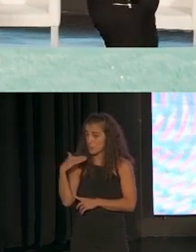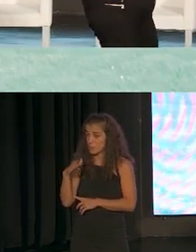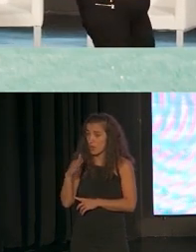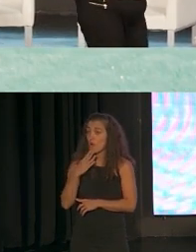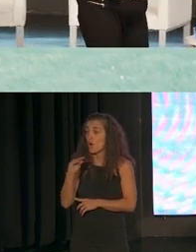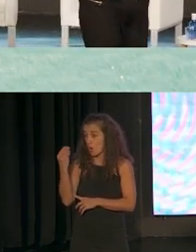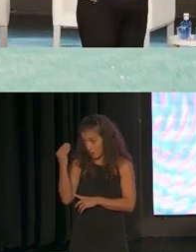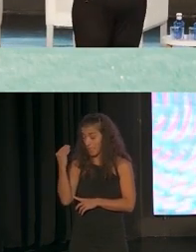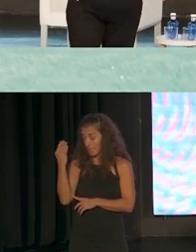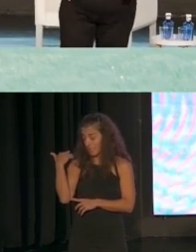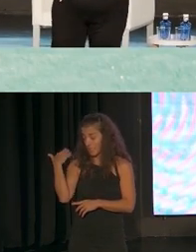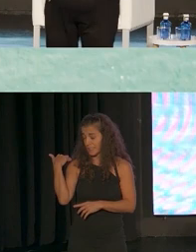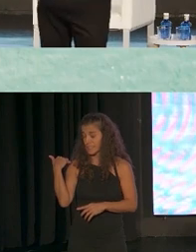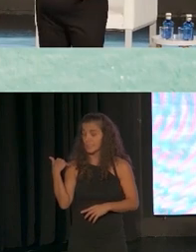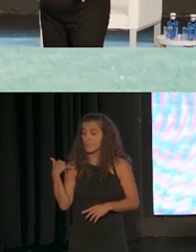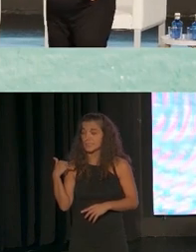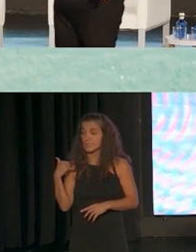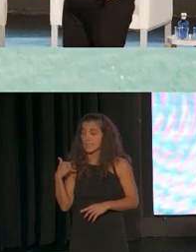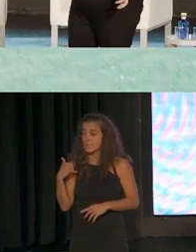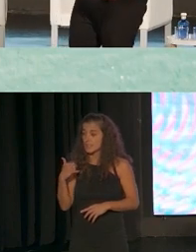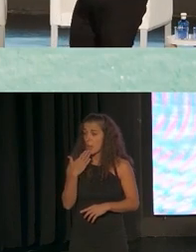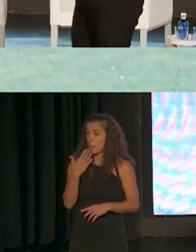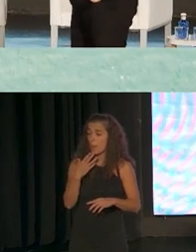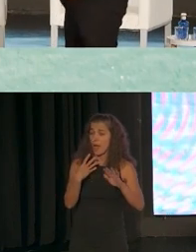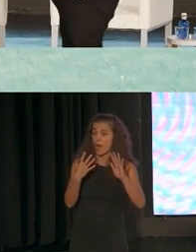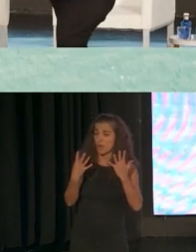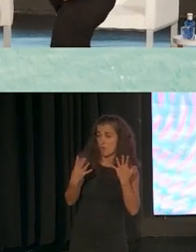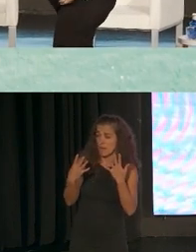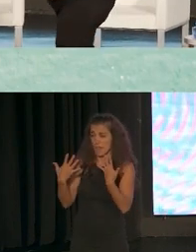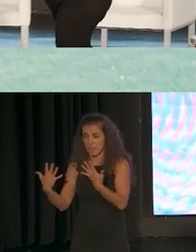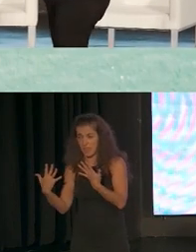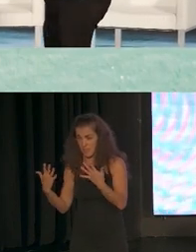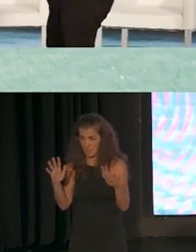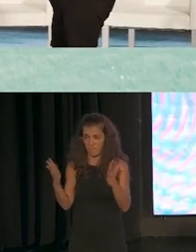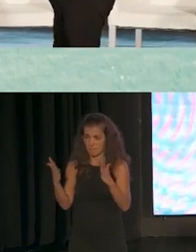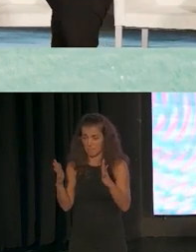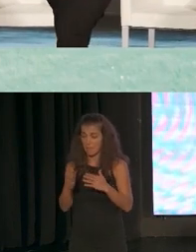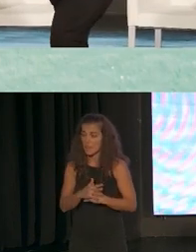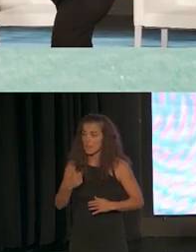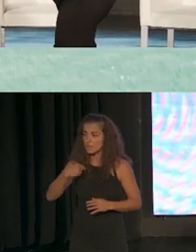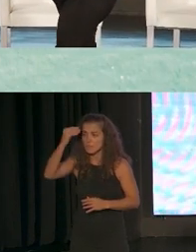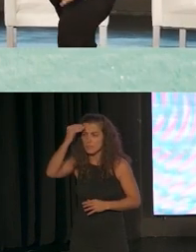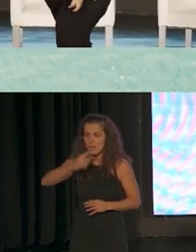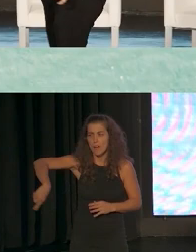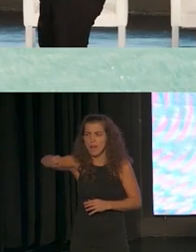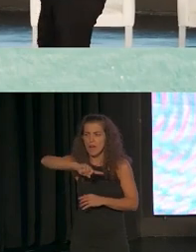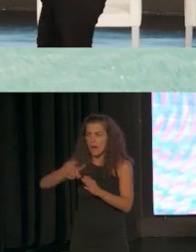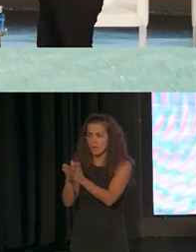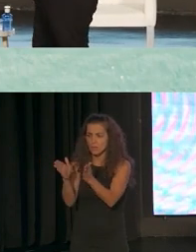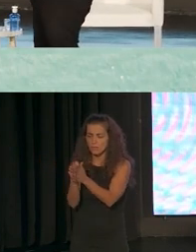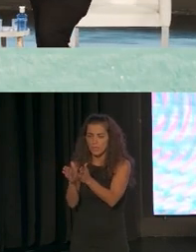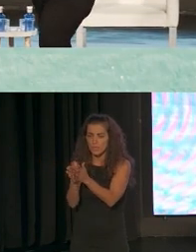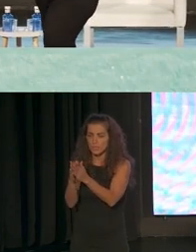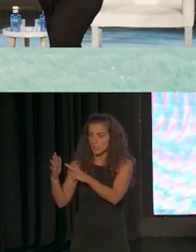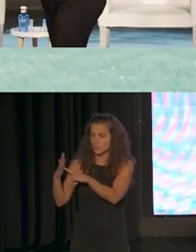más joven y tenía A lo mejor pues 9 o 10 años Yo pensaba que mis compañeros pues es verdad que me